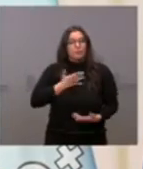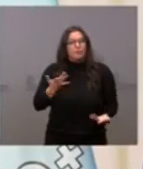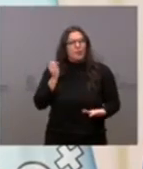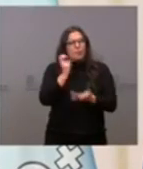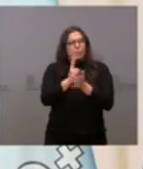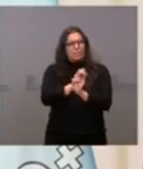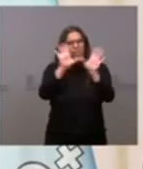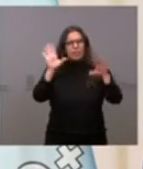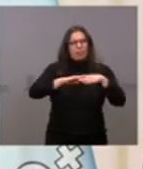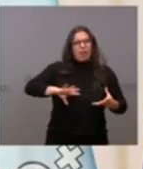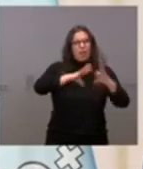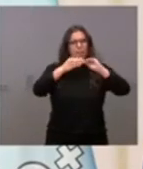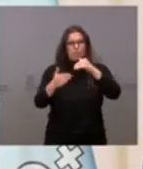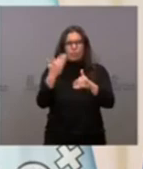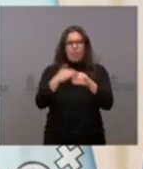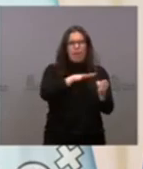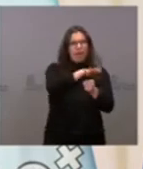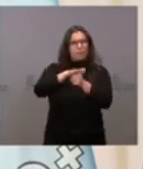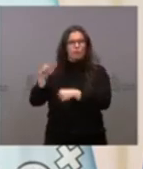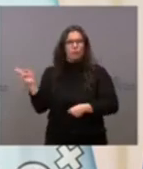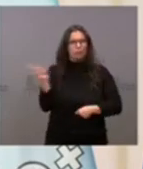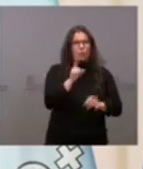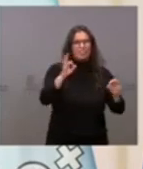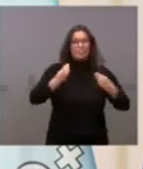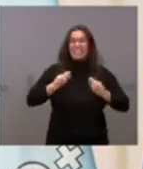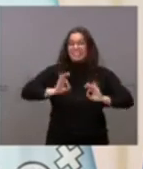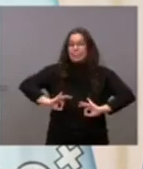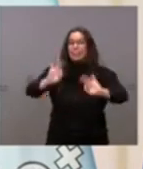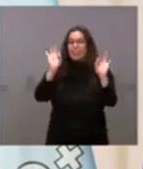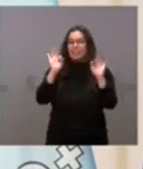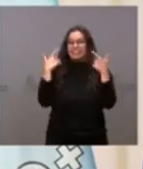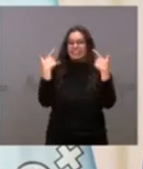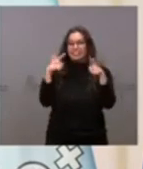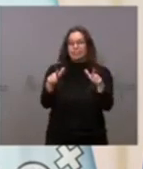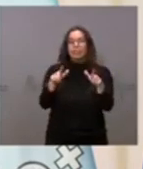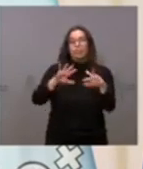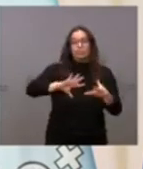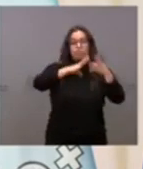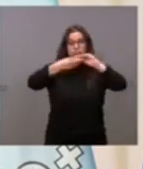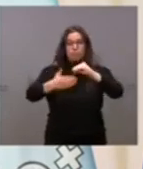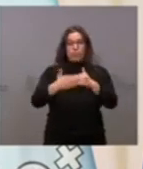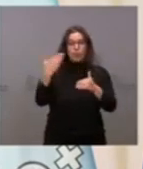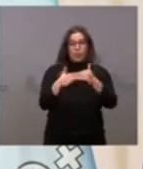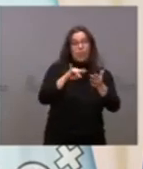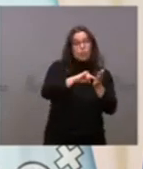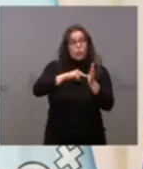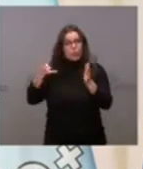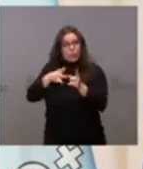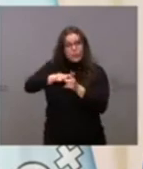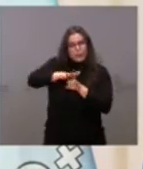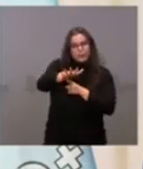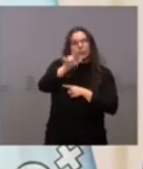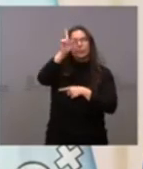clara por la modernización en todos los ámbitos de la vida, pero muy especialmente que esa modernización, esas nuevas tecnologías,